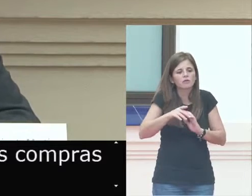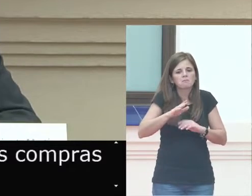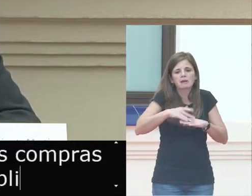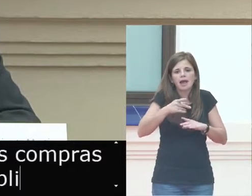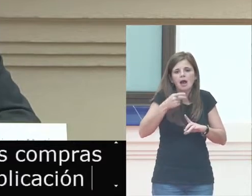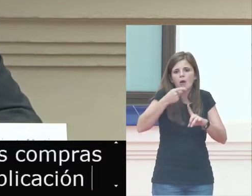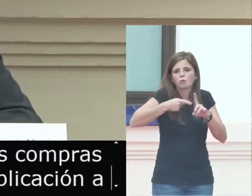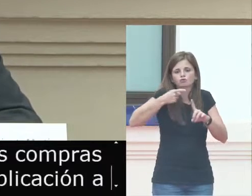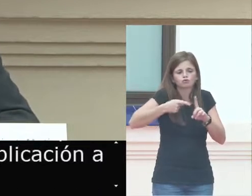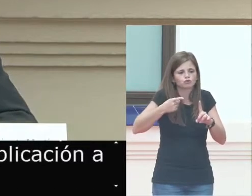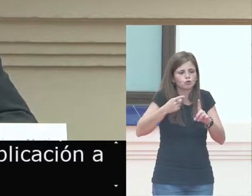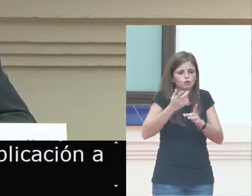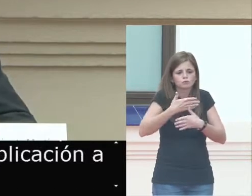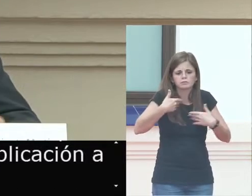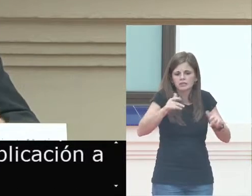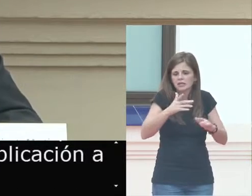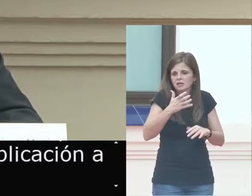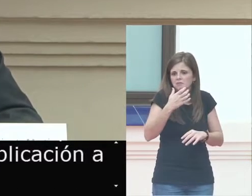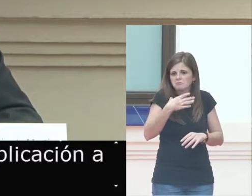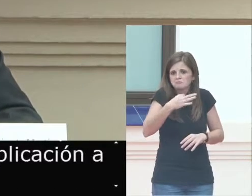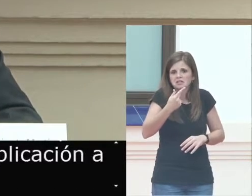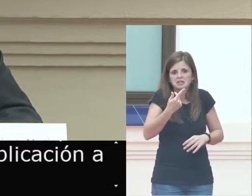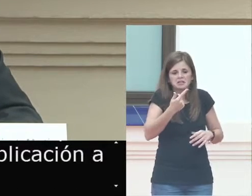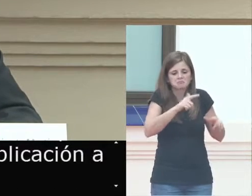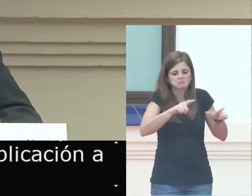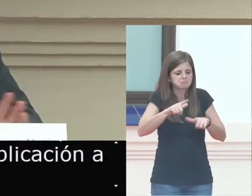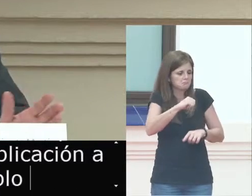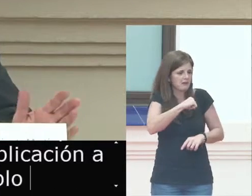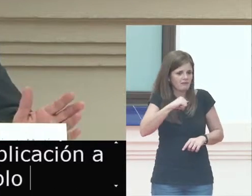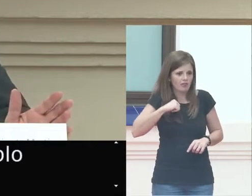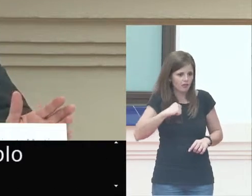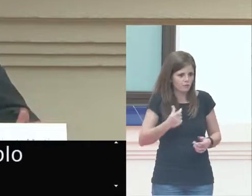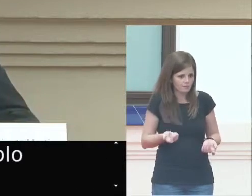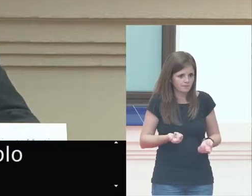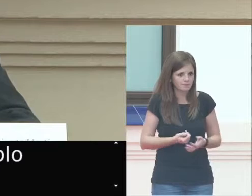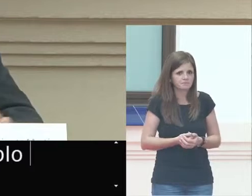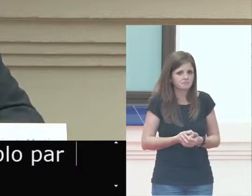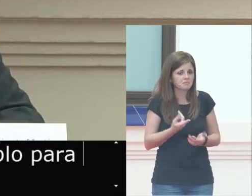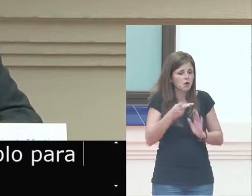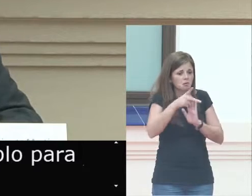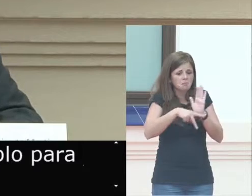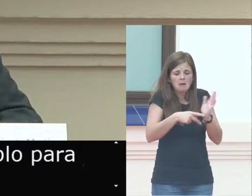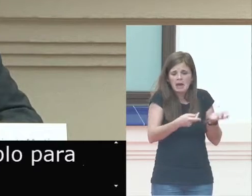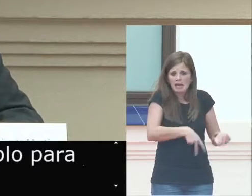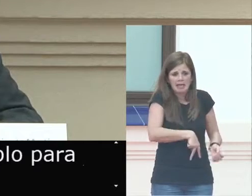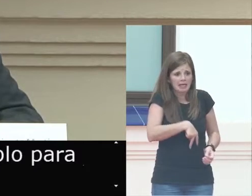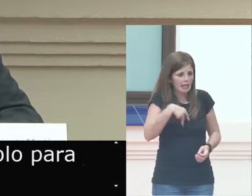usos, por ejemplo, para las compras en el sector privado. Es una norma muy generalista,